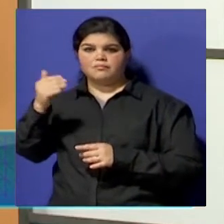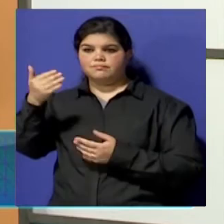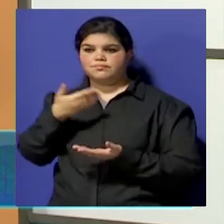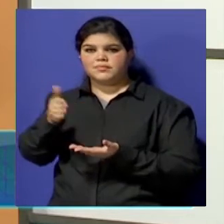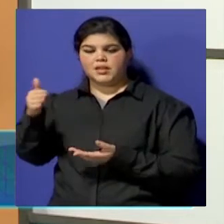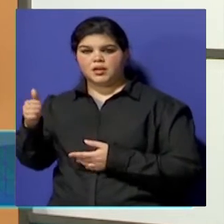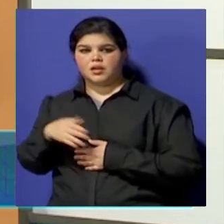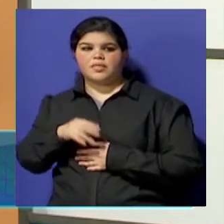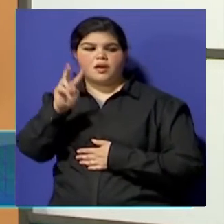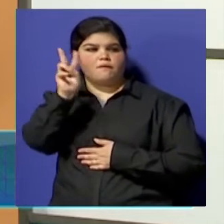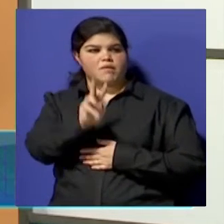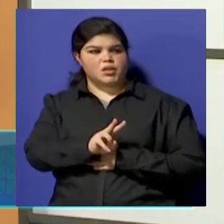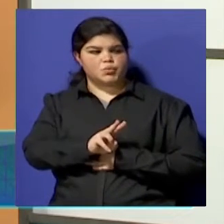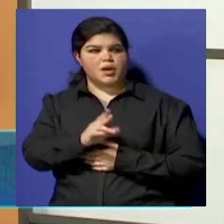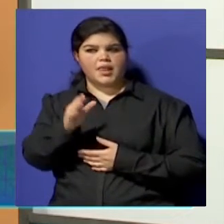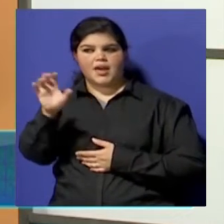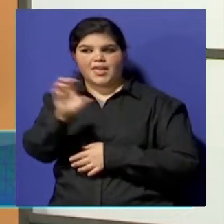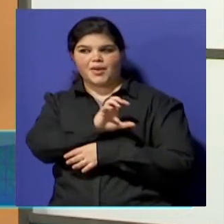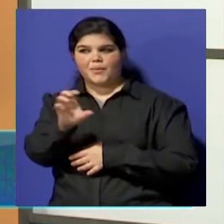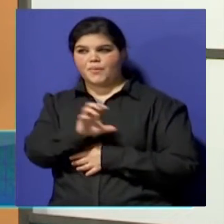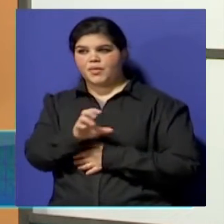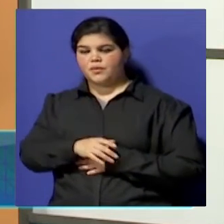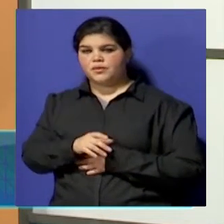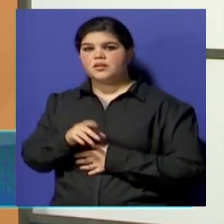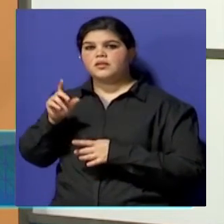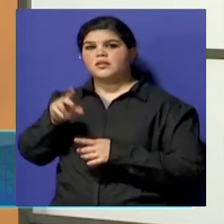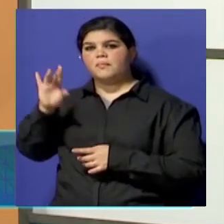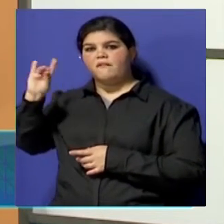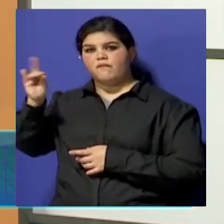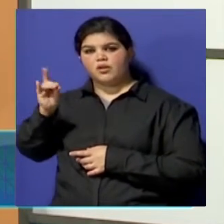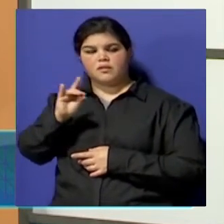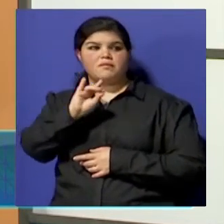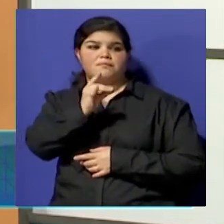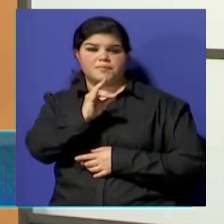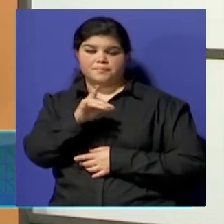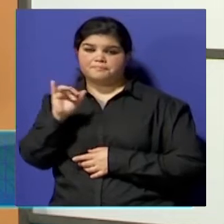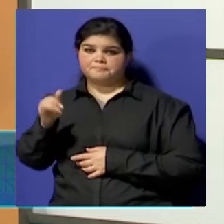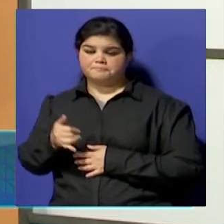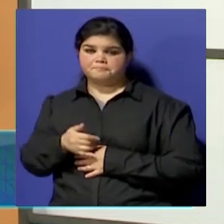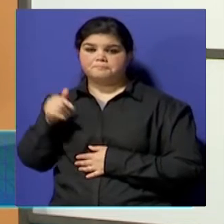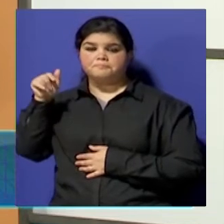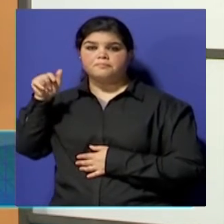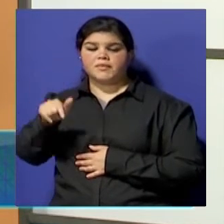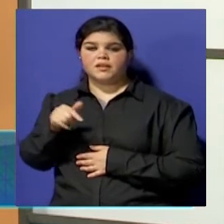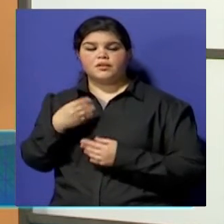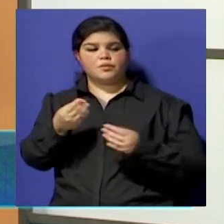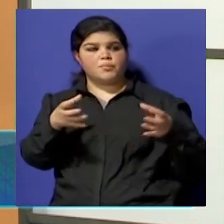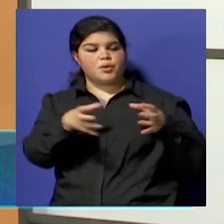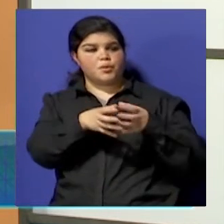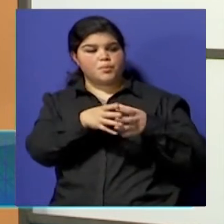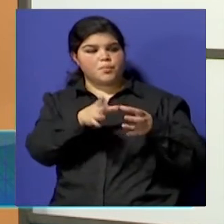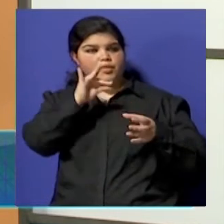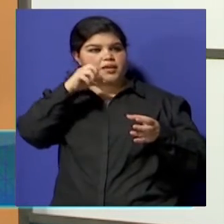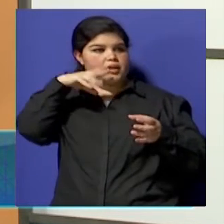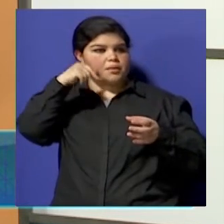Venezuela y de Ecuador. De Ecuador y de Bolivia. Exacto, y de Bolivia también. El sector que apoya a Dilma y la propia Dilma dicen que es un